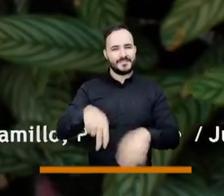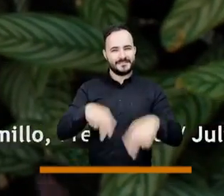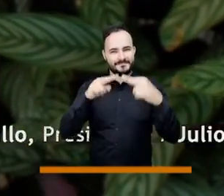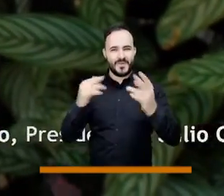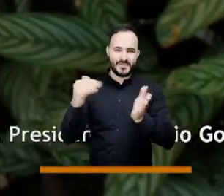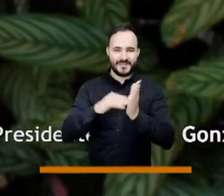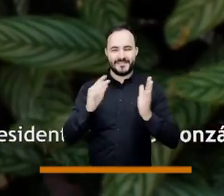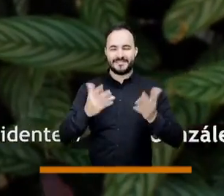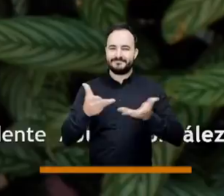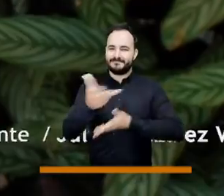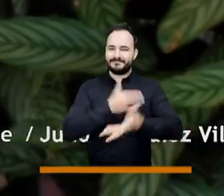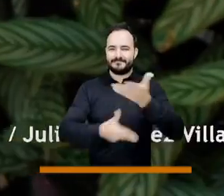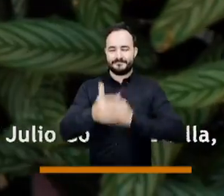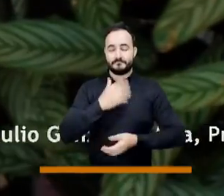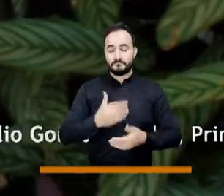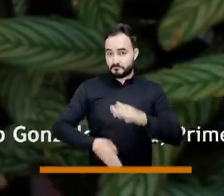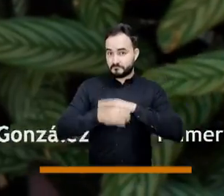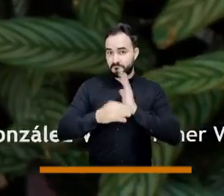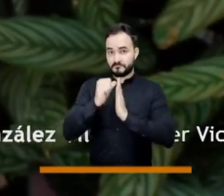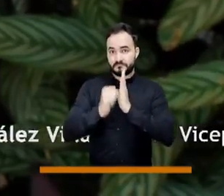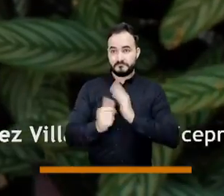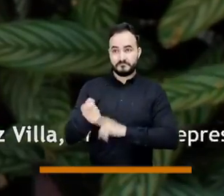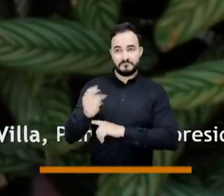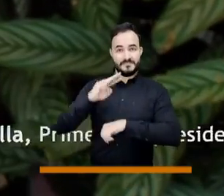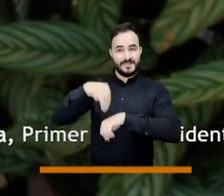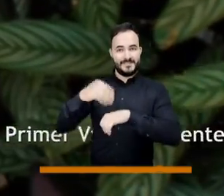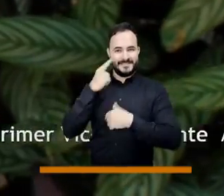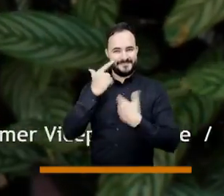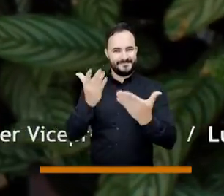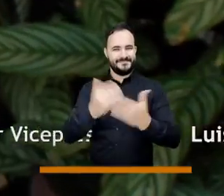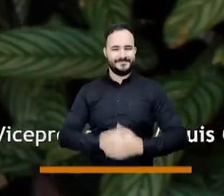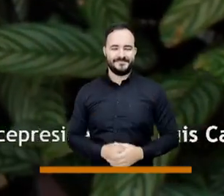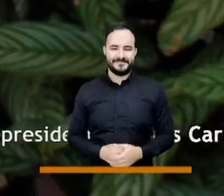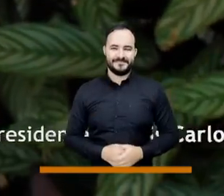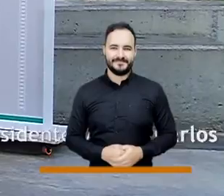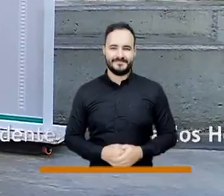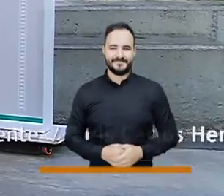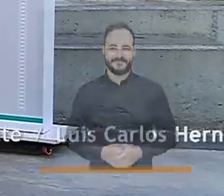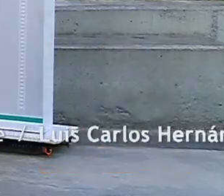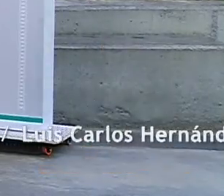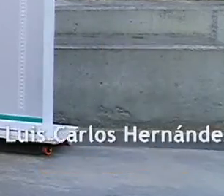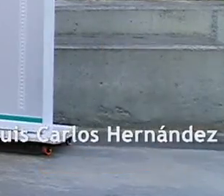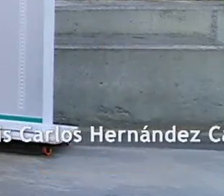nos vemos en un próximo De Frente a la Gente y continúen con la programación de nuestro canal.